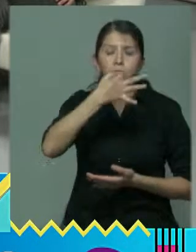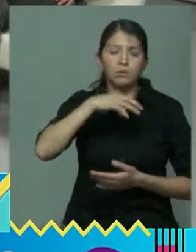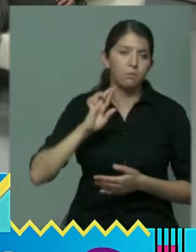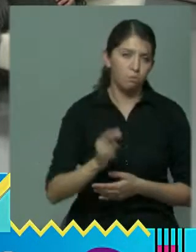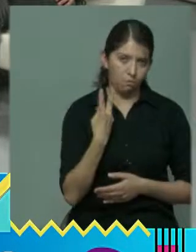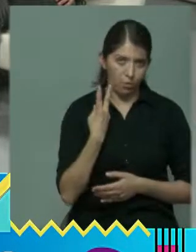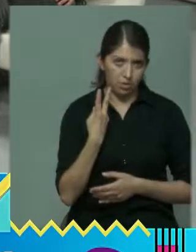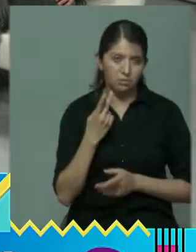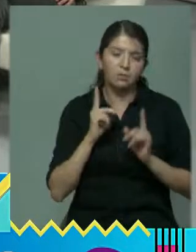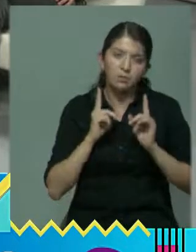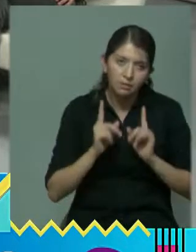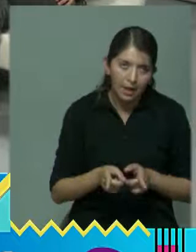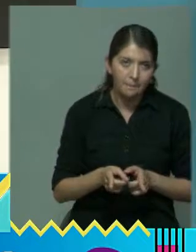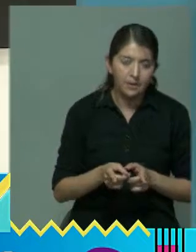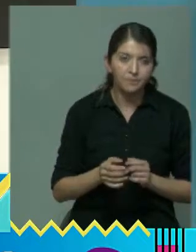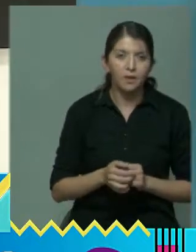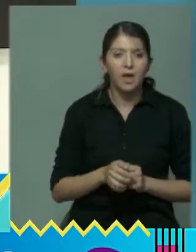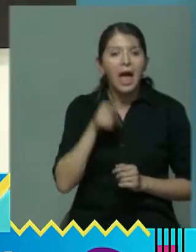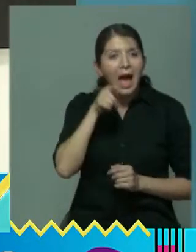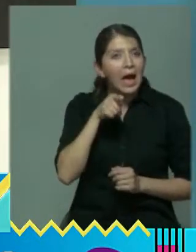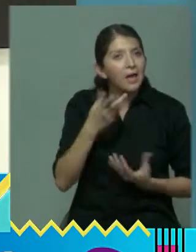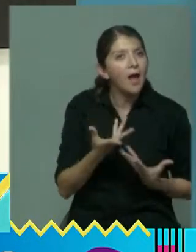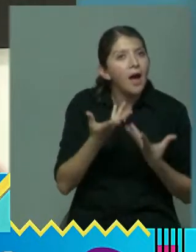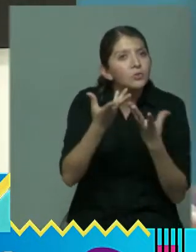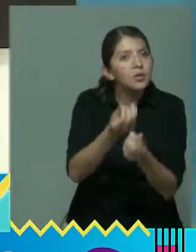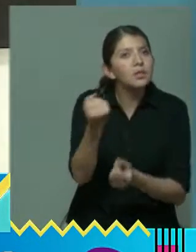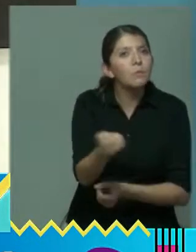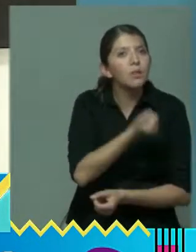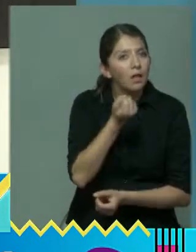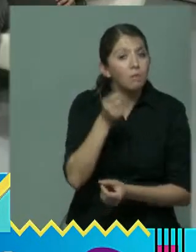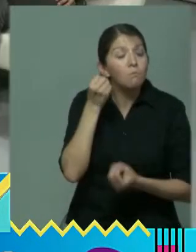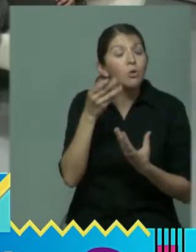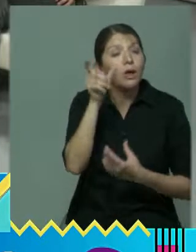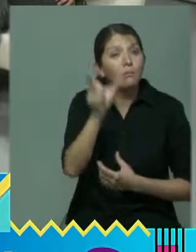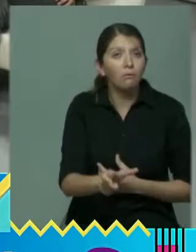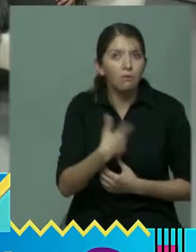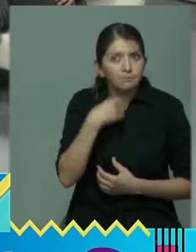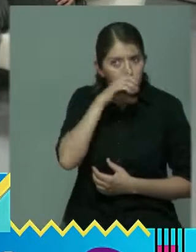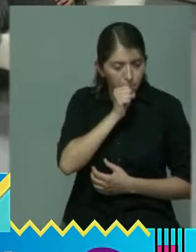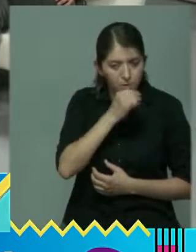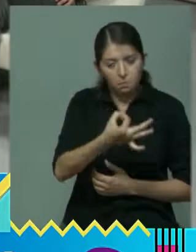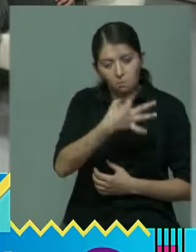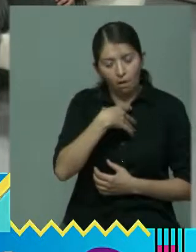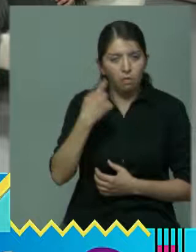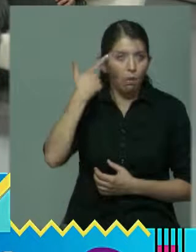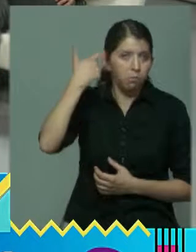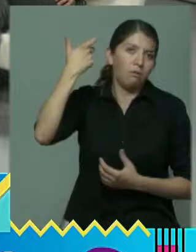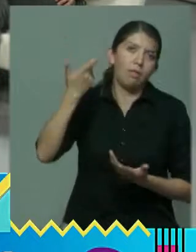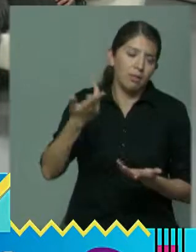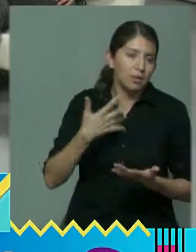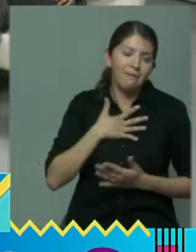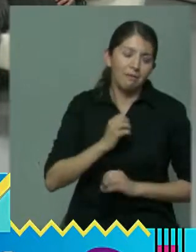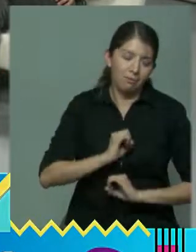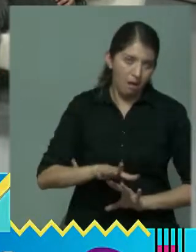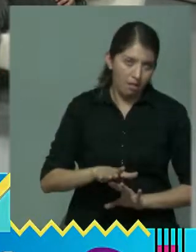esa cuestión de amplitud, también está lo otro, y ahí hay que ir, ¿no? A eso que todavía no se ve tanto. Vos planteás, te metés en un tema muy clave, que justamente